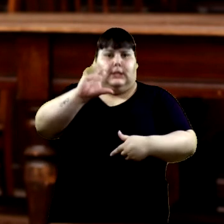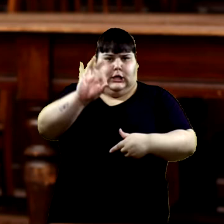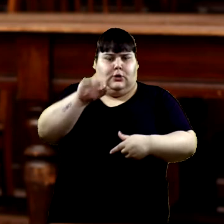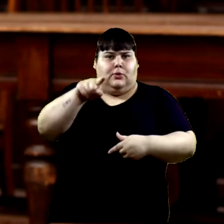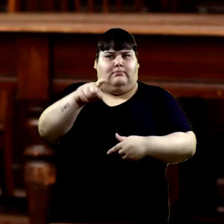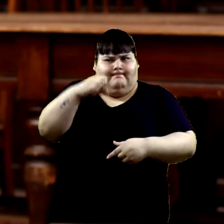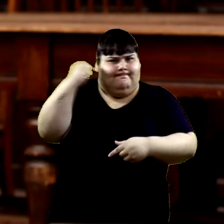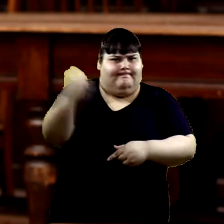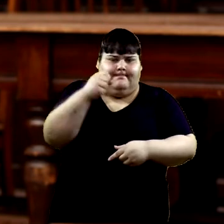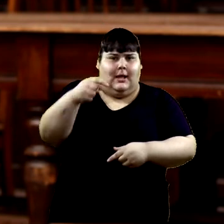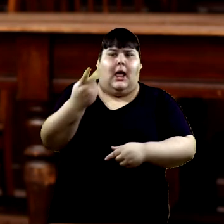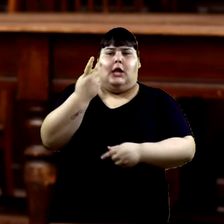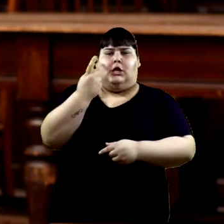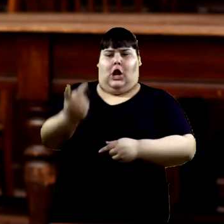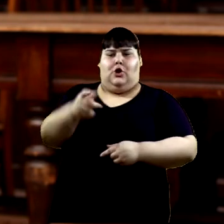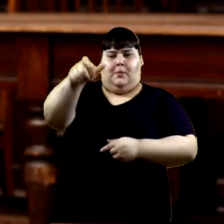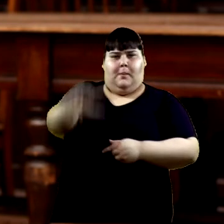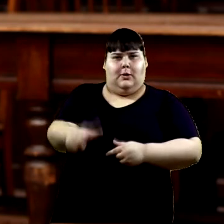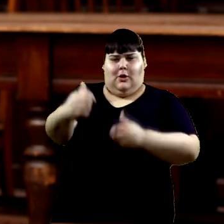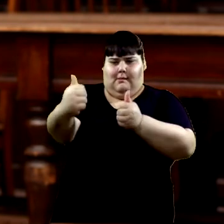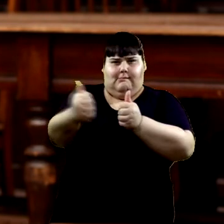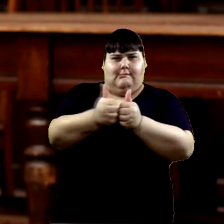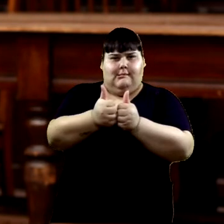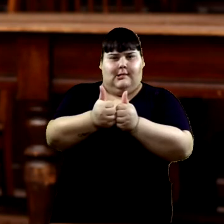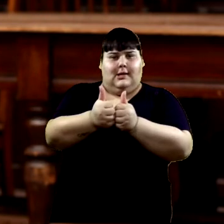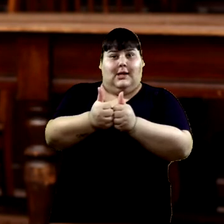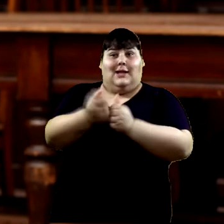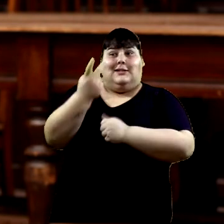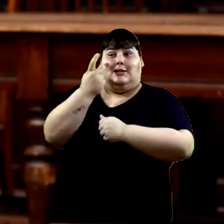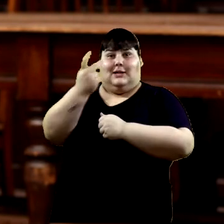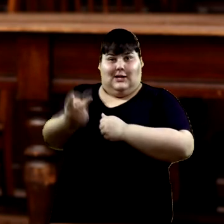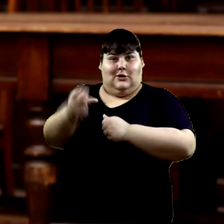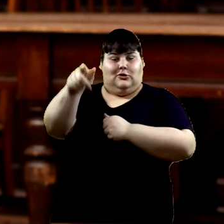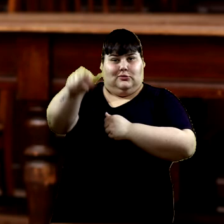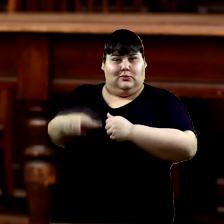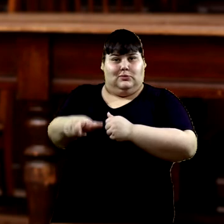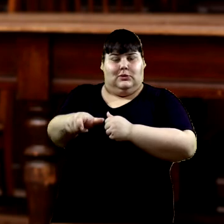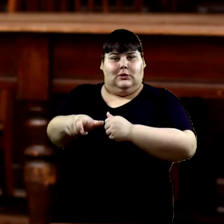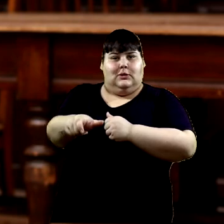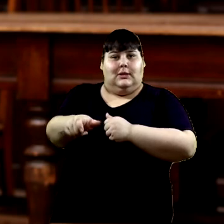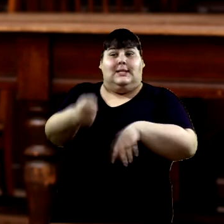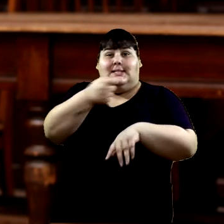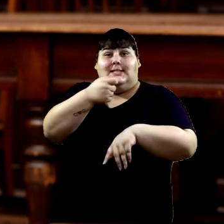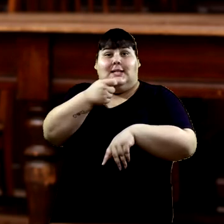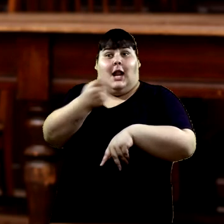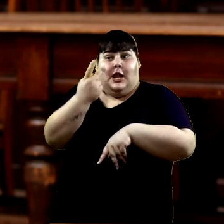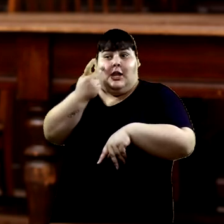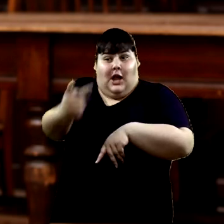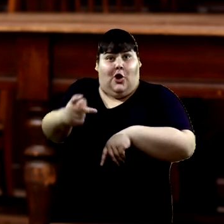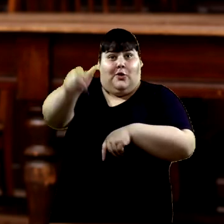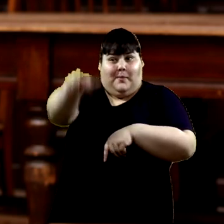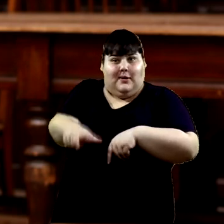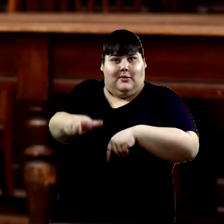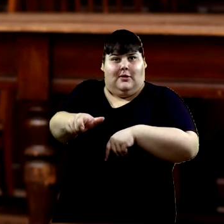¿no? Que es el reconocimiento del otro junto a vos. Ese reconocimiento junto, del otro junto a vos, si existe como